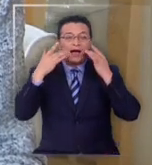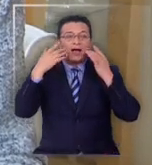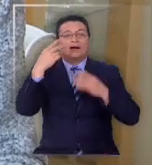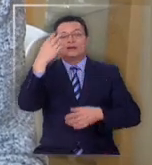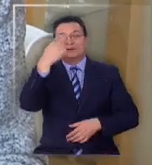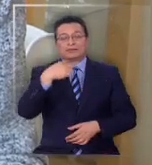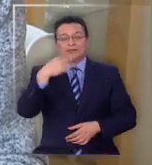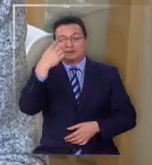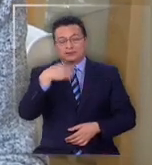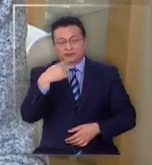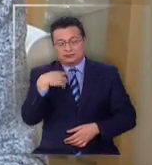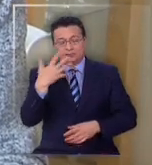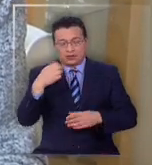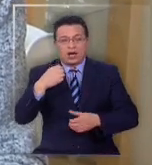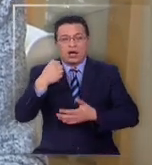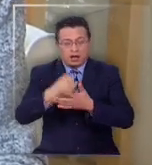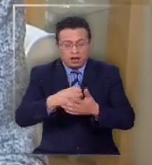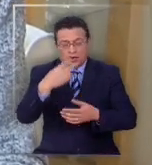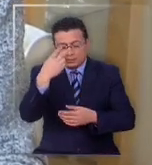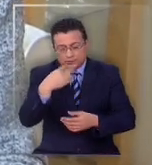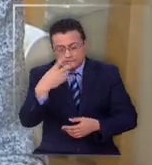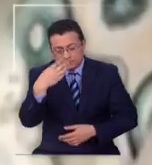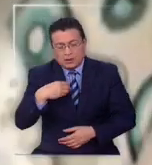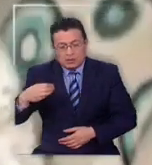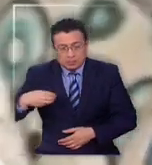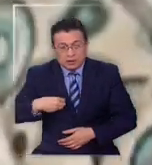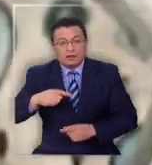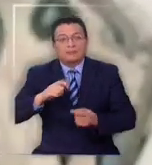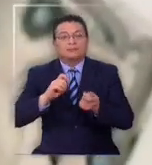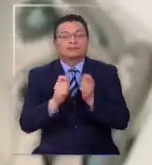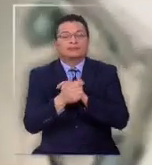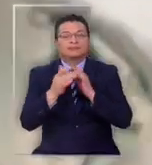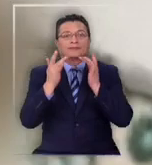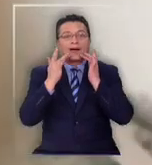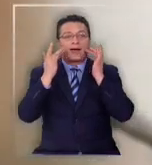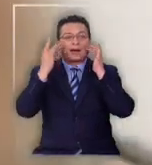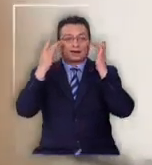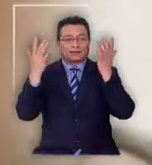toda alegría. Después de tanto llanto, de pena.